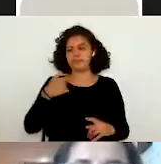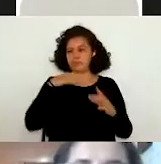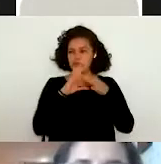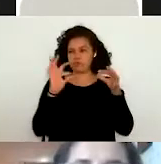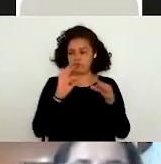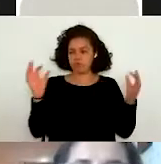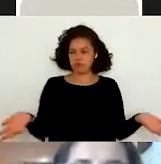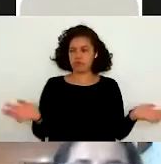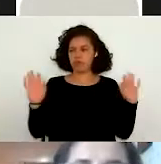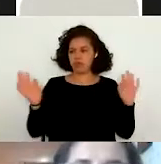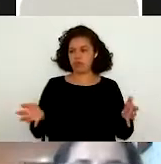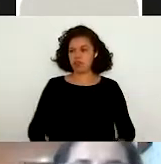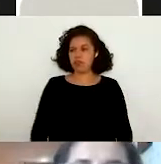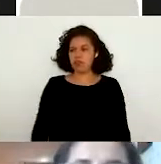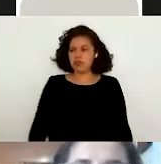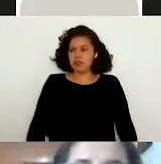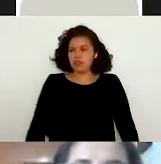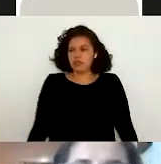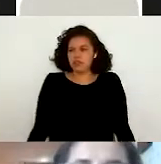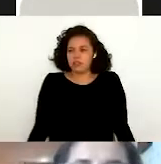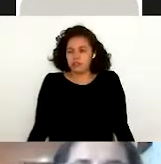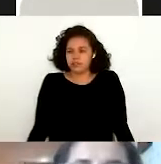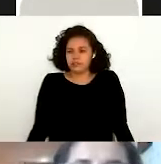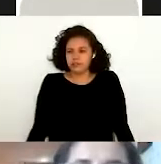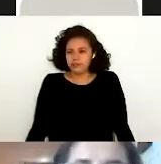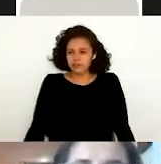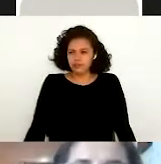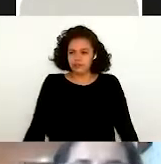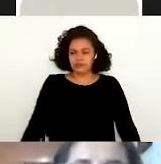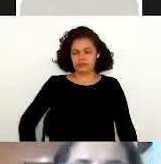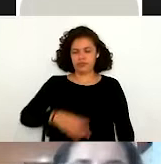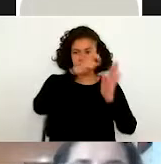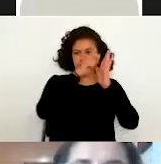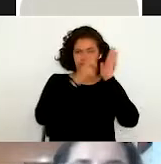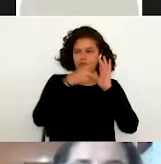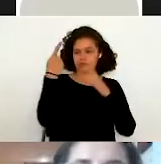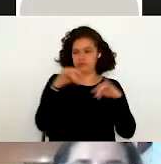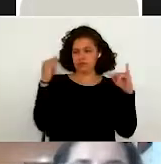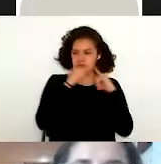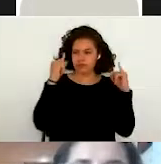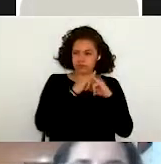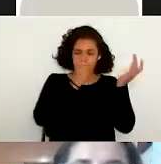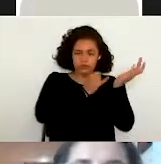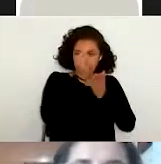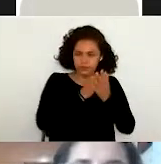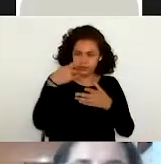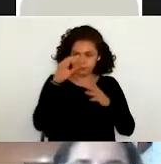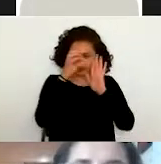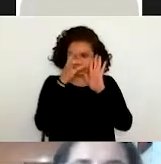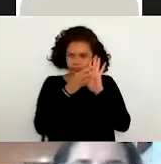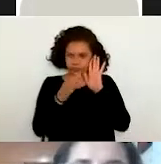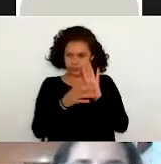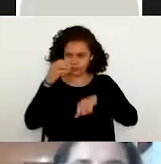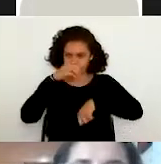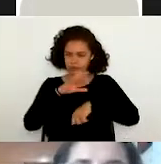ya cada disciplina o cada departamento dentro de una institución definirá qué otros puntos puede poner en